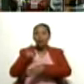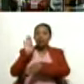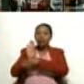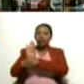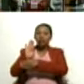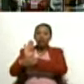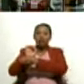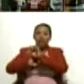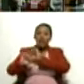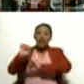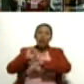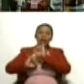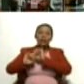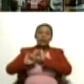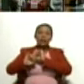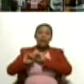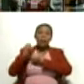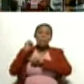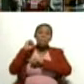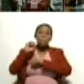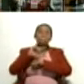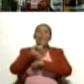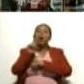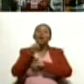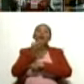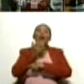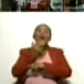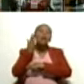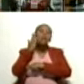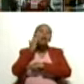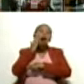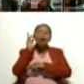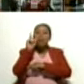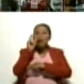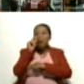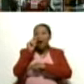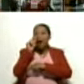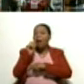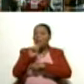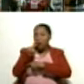algo, bueno, pregúntenle a una madre, pues. Pregúntenle a un padre.